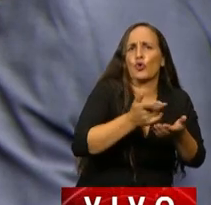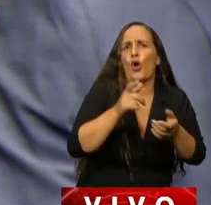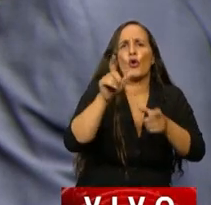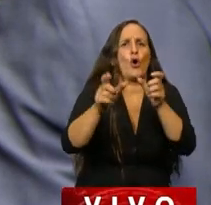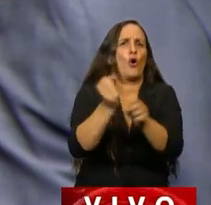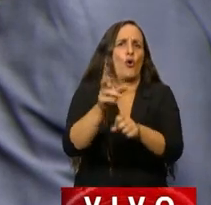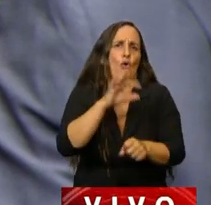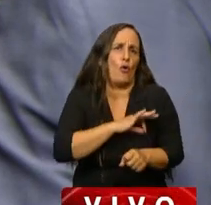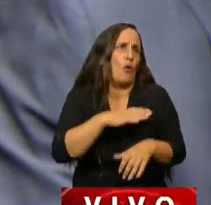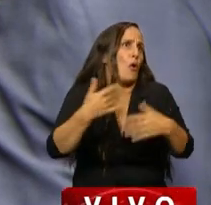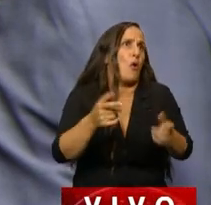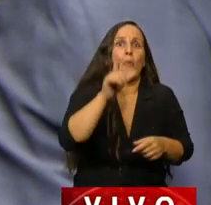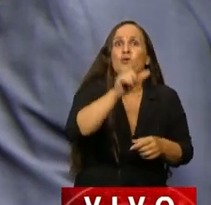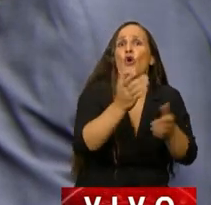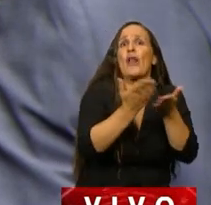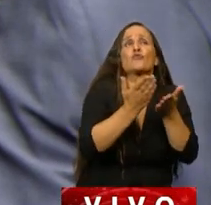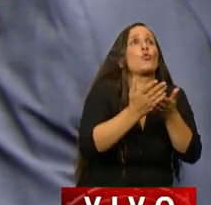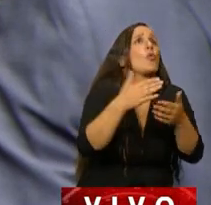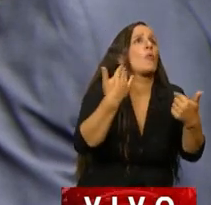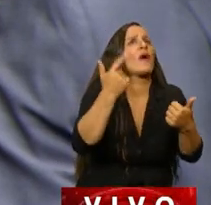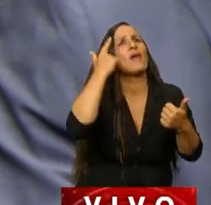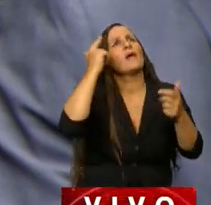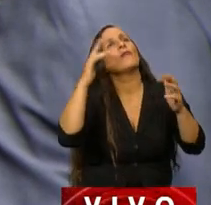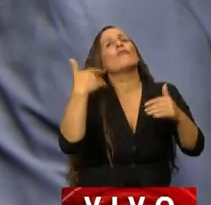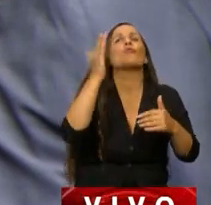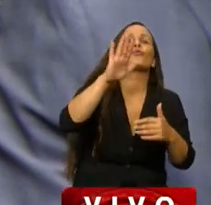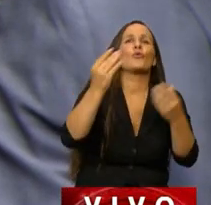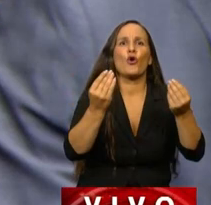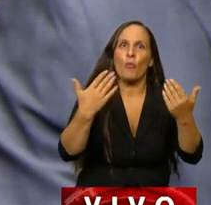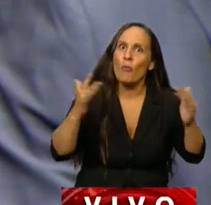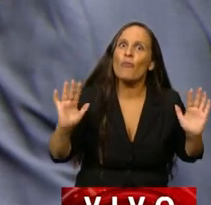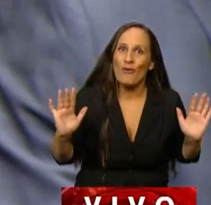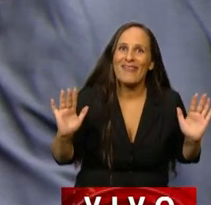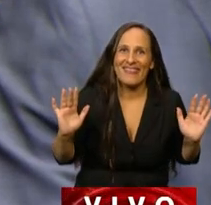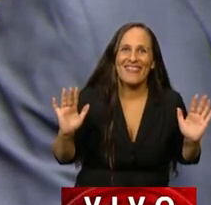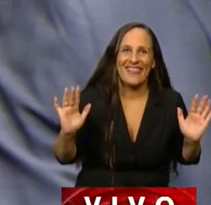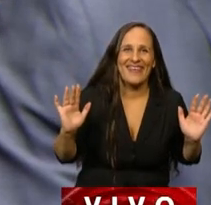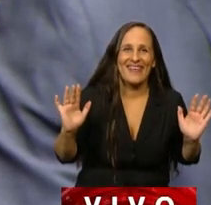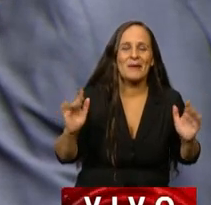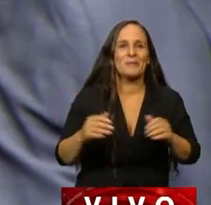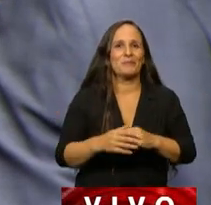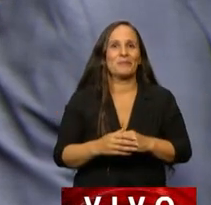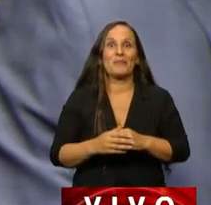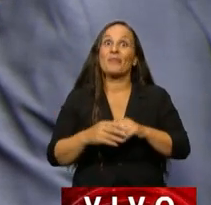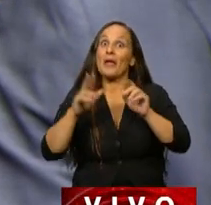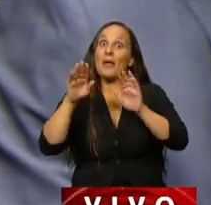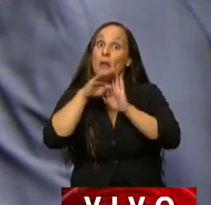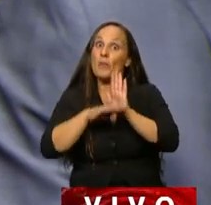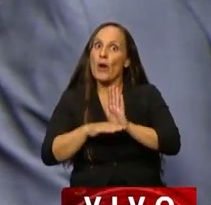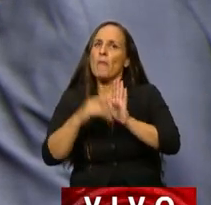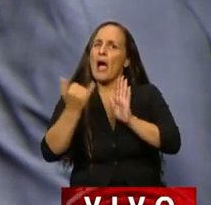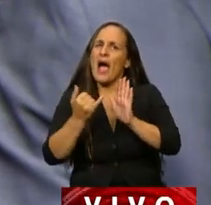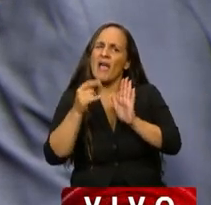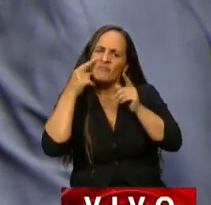quien estudia, proyectar su vida. El programa además incluye elementos para mejorar el crecimiento y